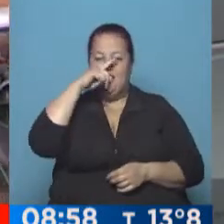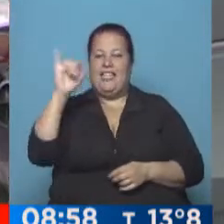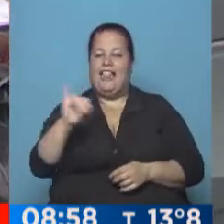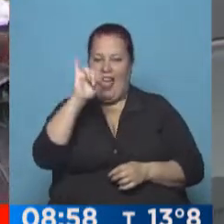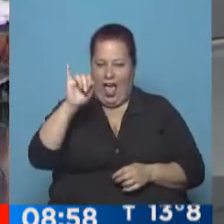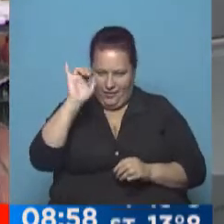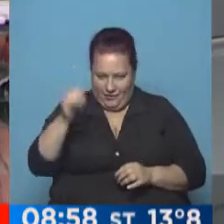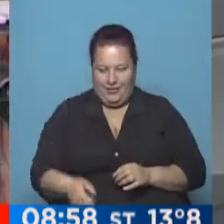exactamente a mediodía